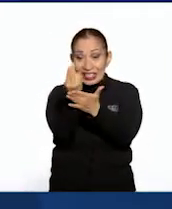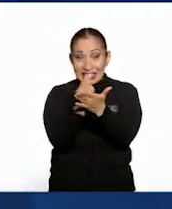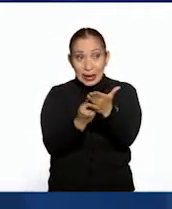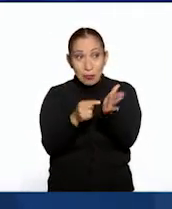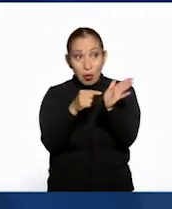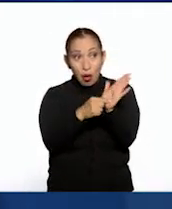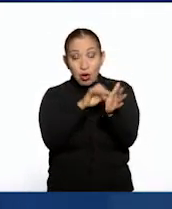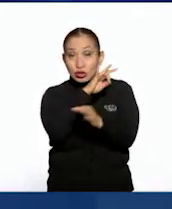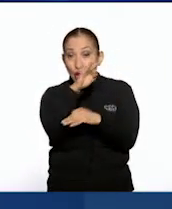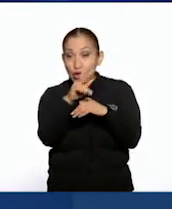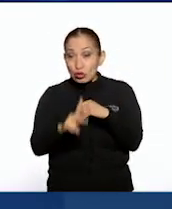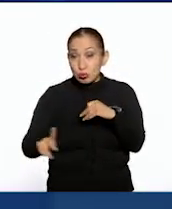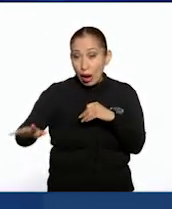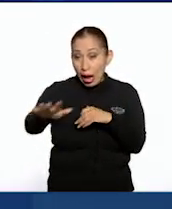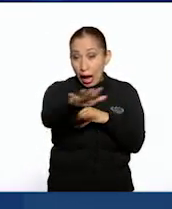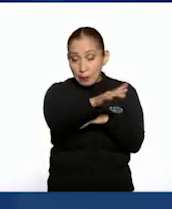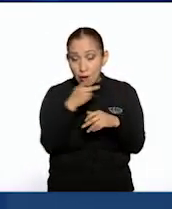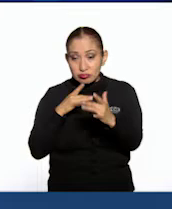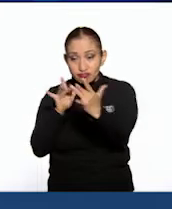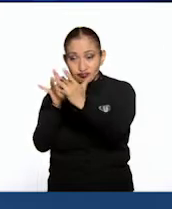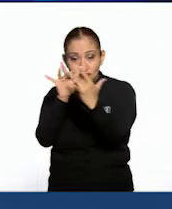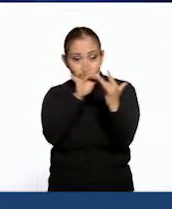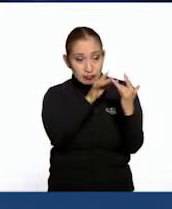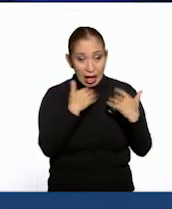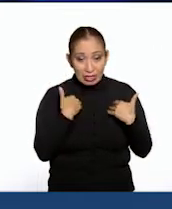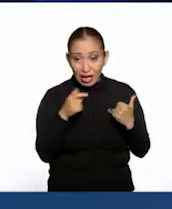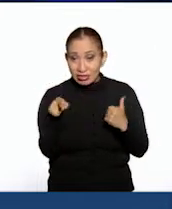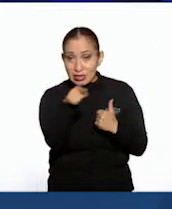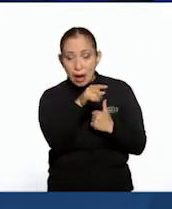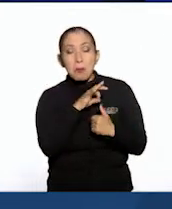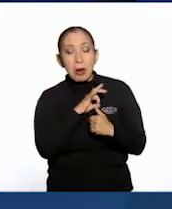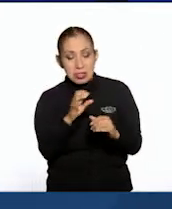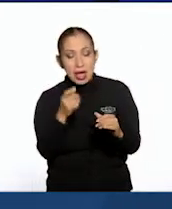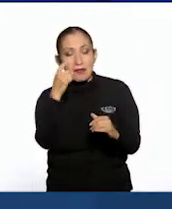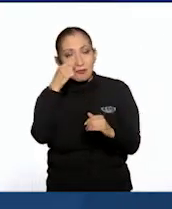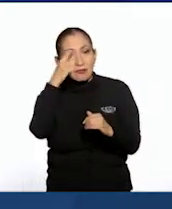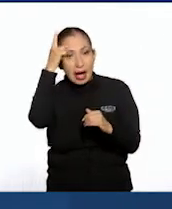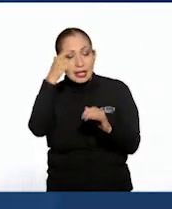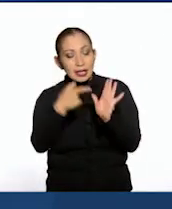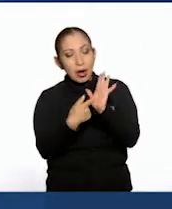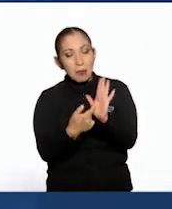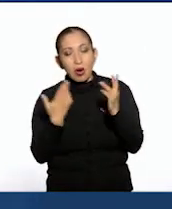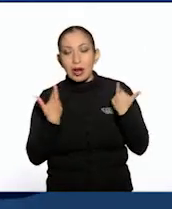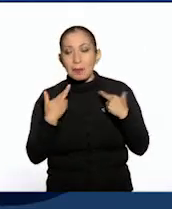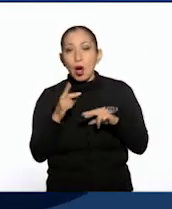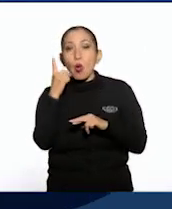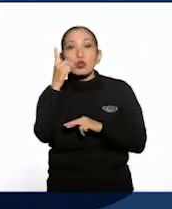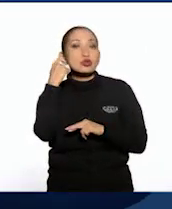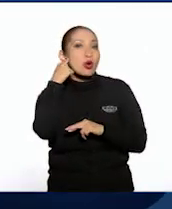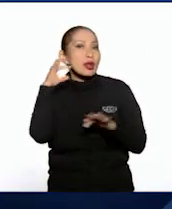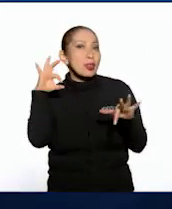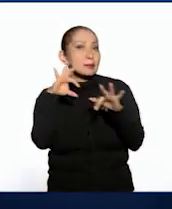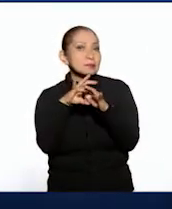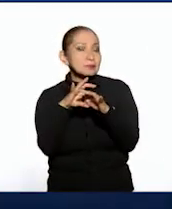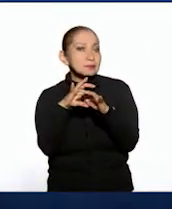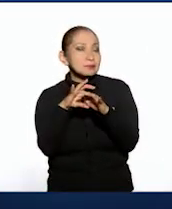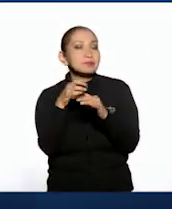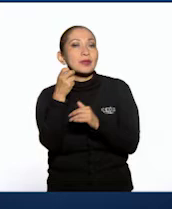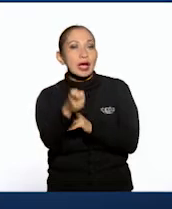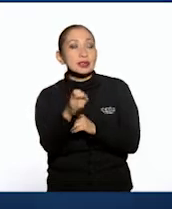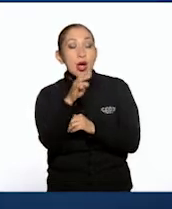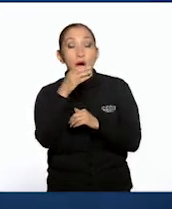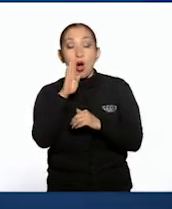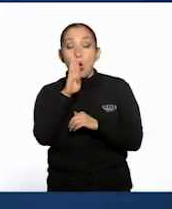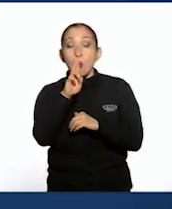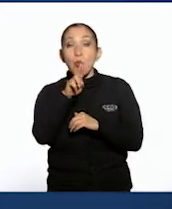que todos los pueblos con los que comerciaban entendían, podía ser también representada por un sonido. Así,